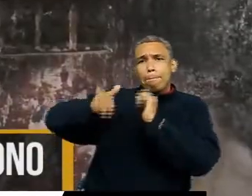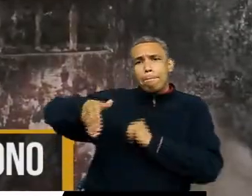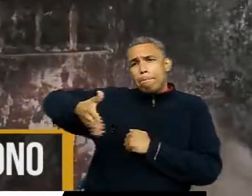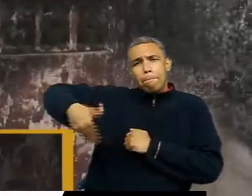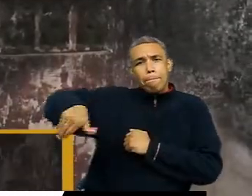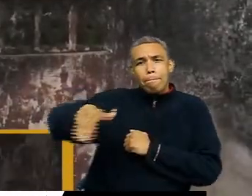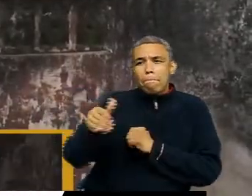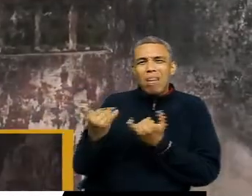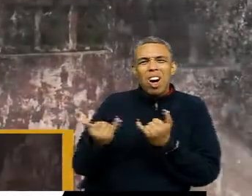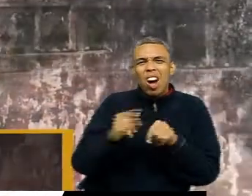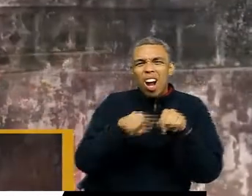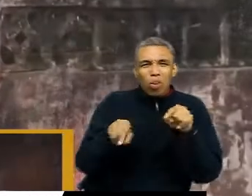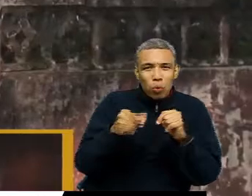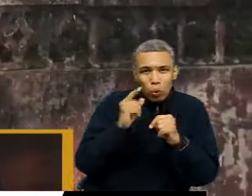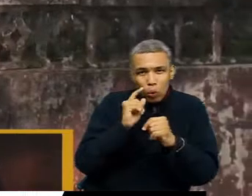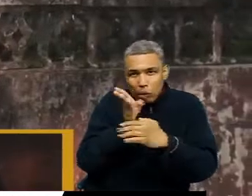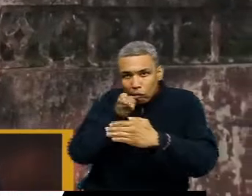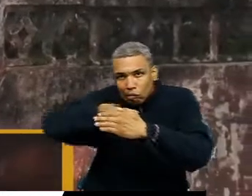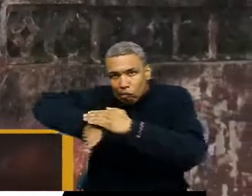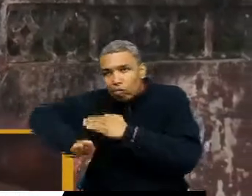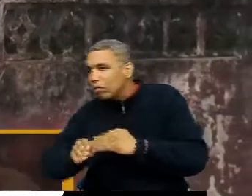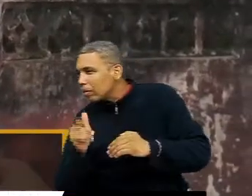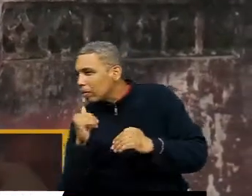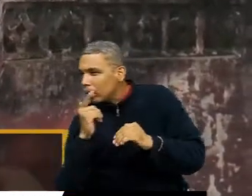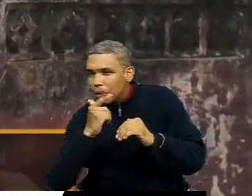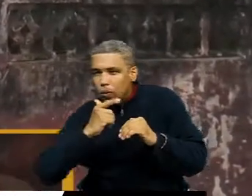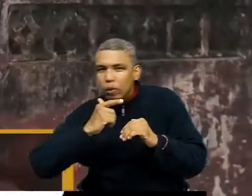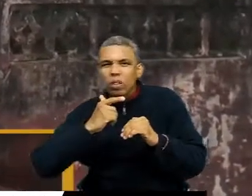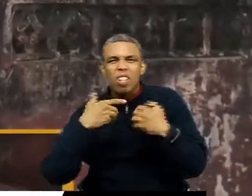igual aquí al sector. Es el hábitat de muchos animales,